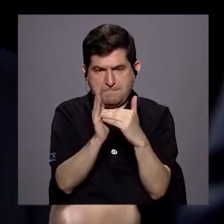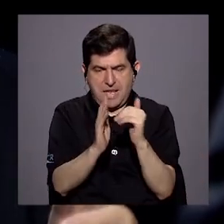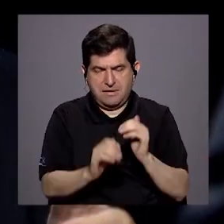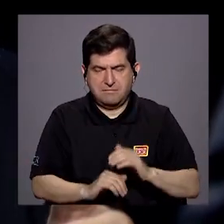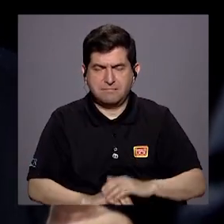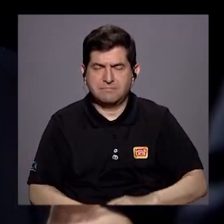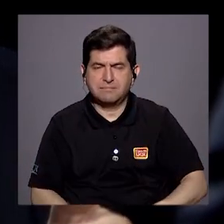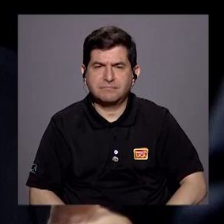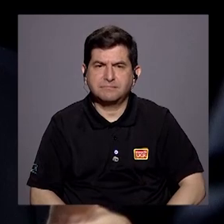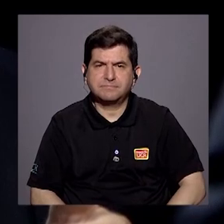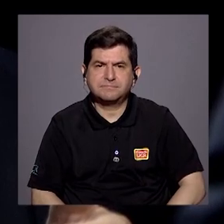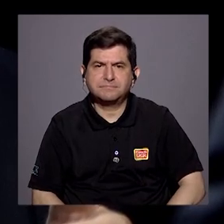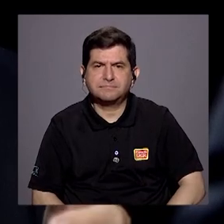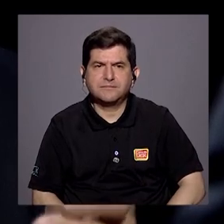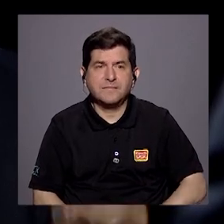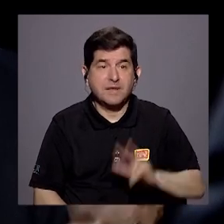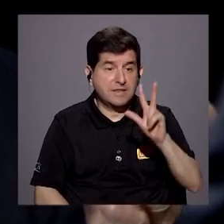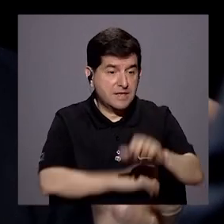años